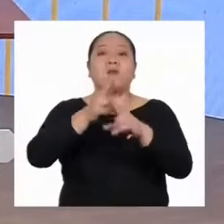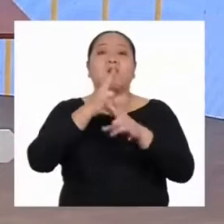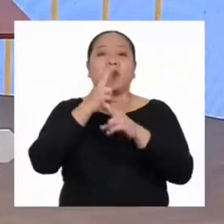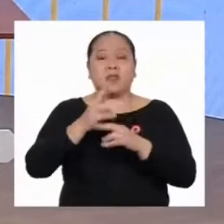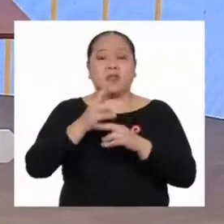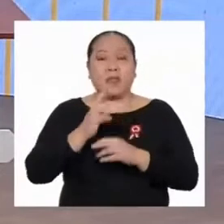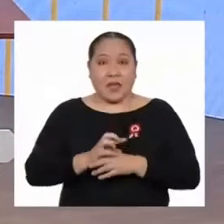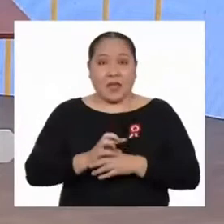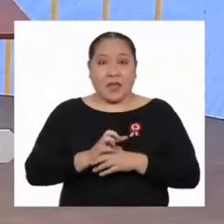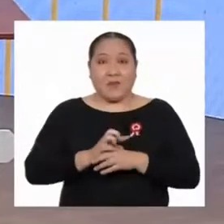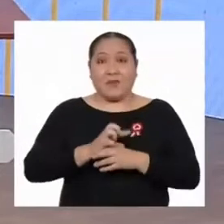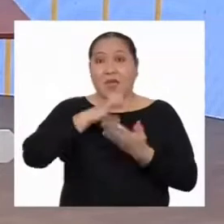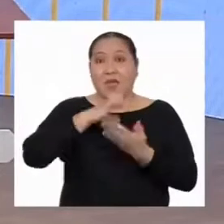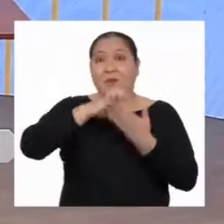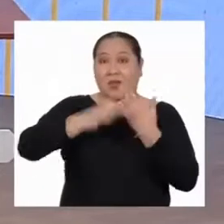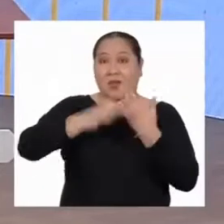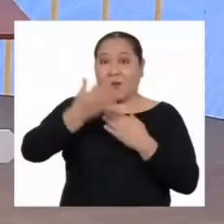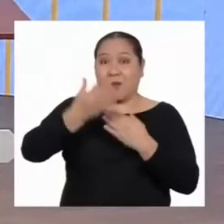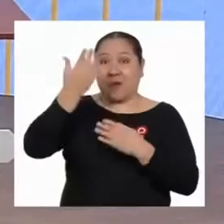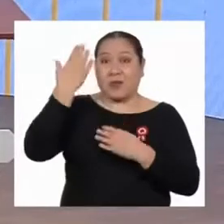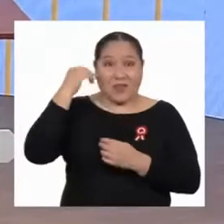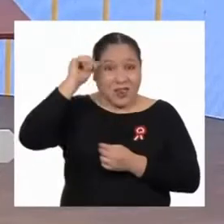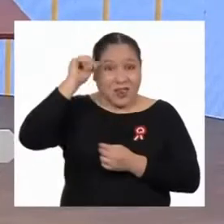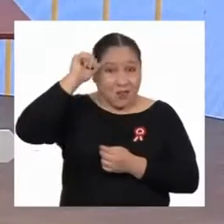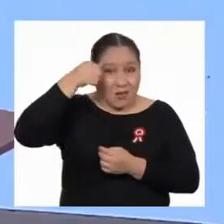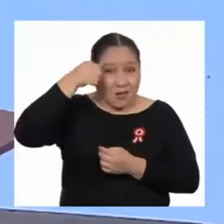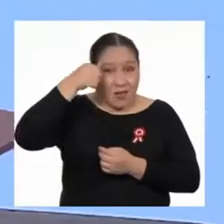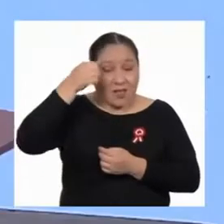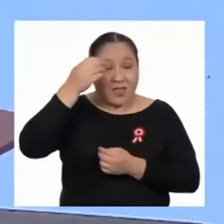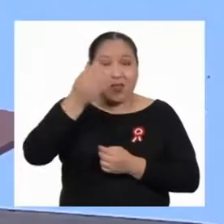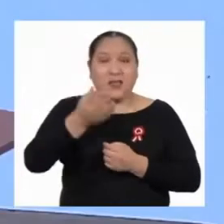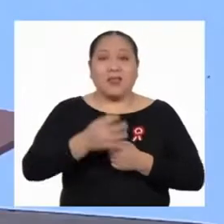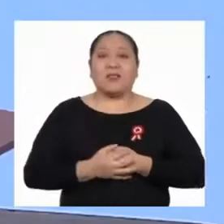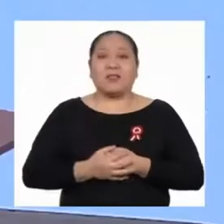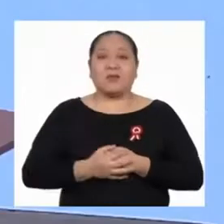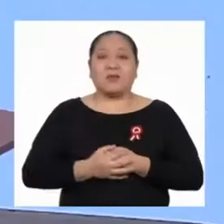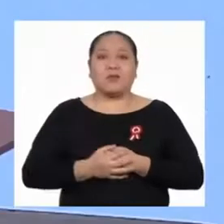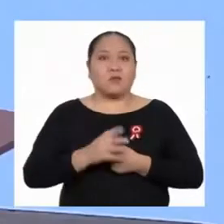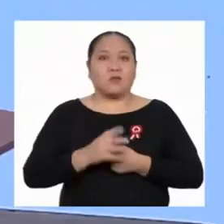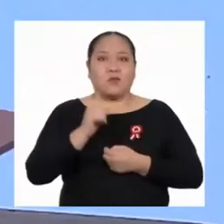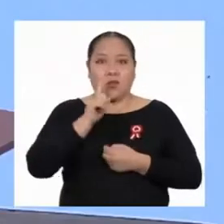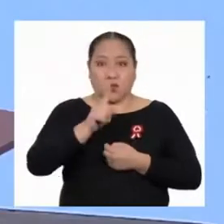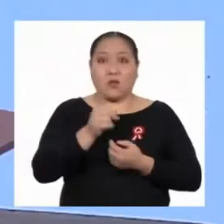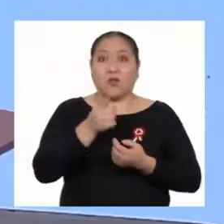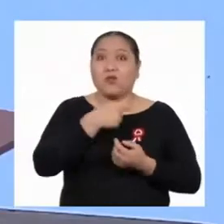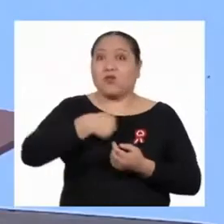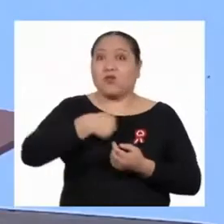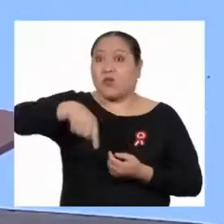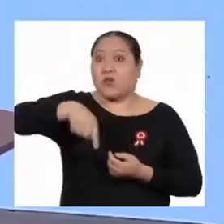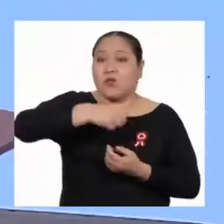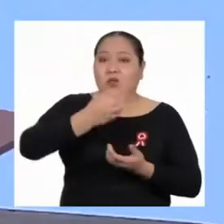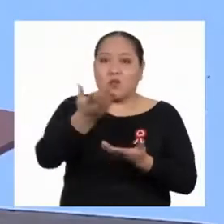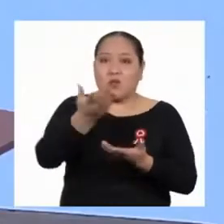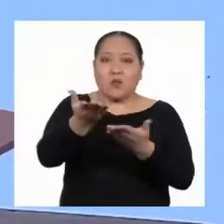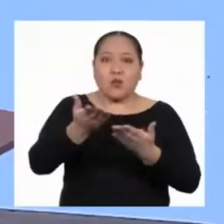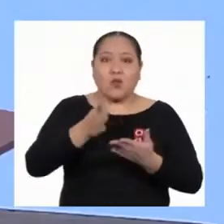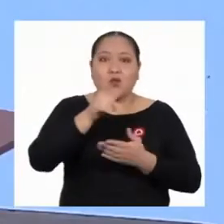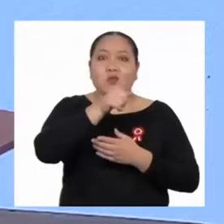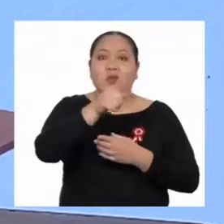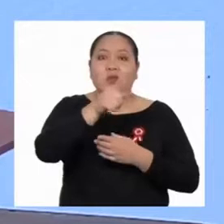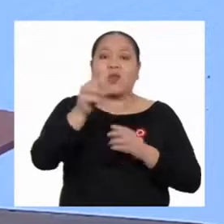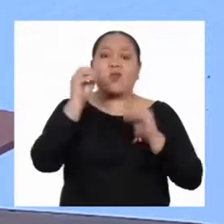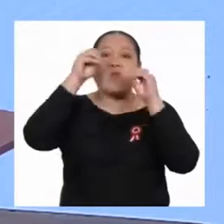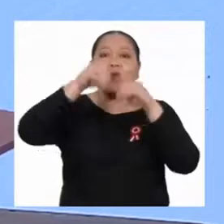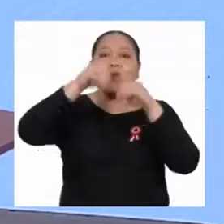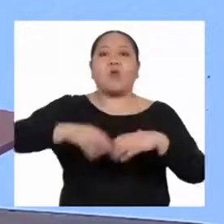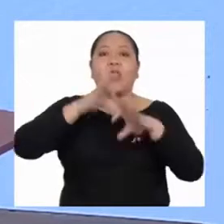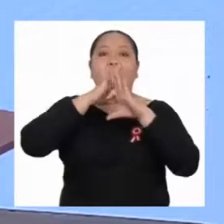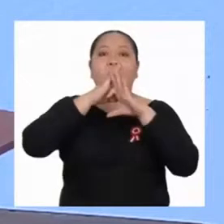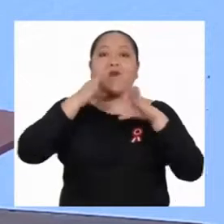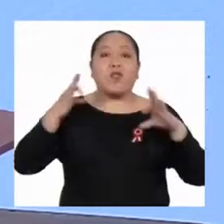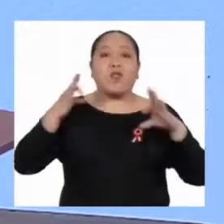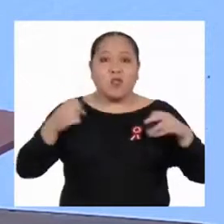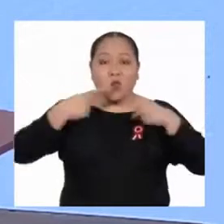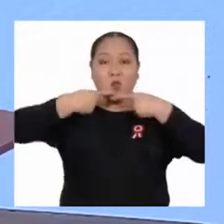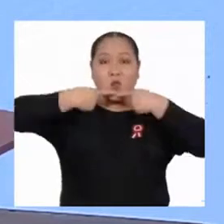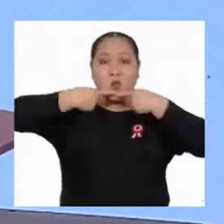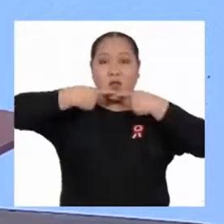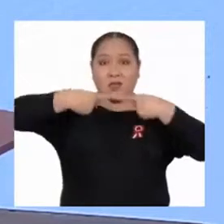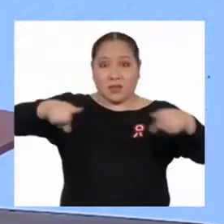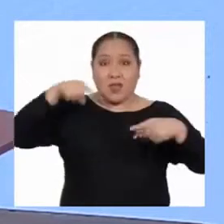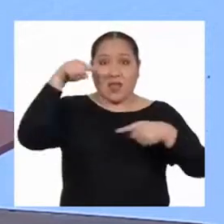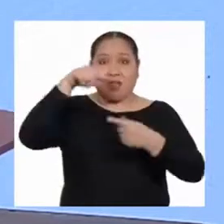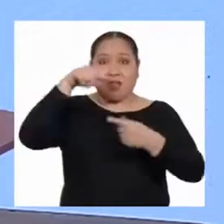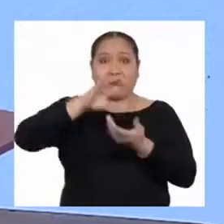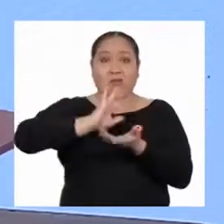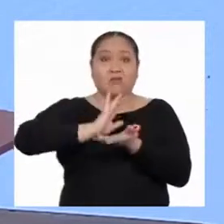del programa anterior. ¿Lo recuerdan? Los invitamos a crear una frase con un mensaje en torno